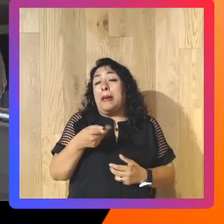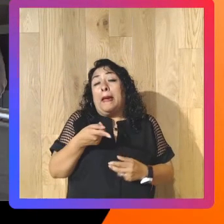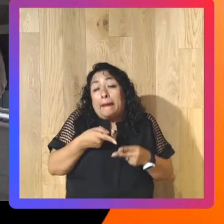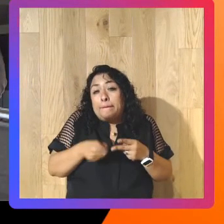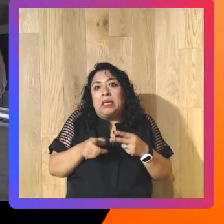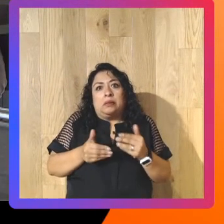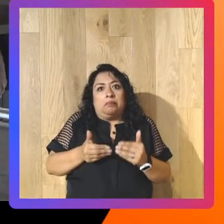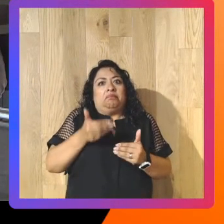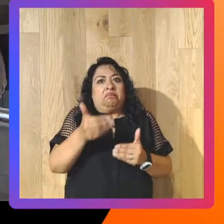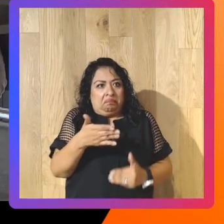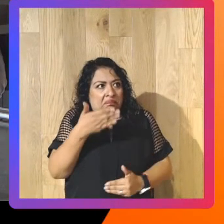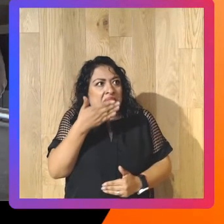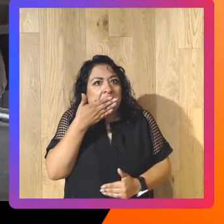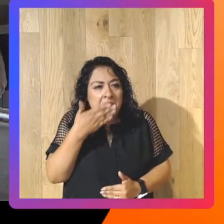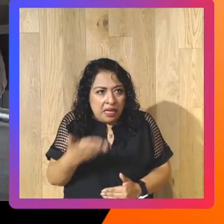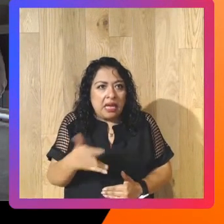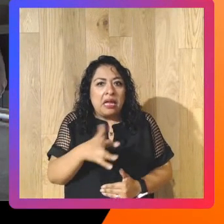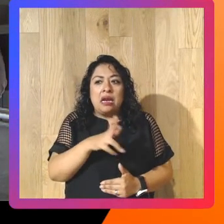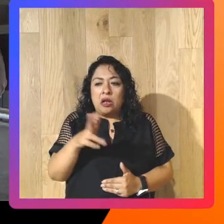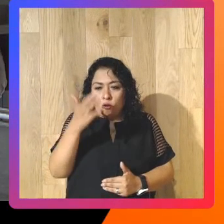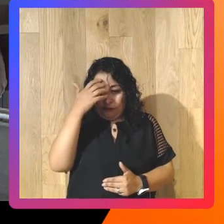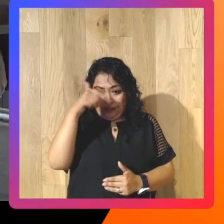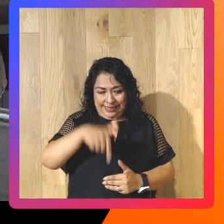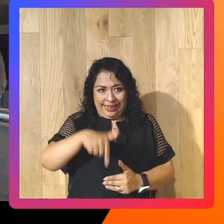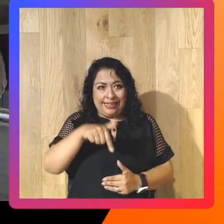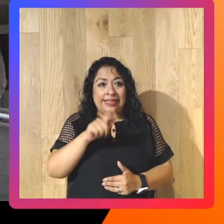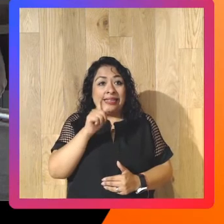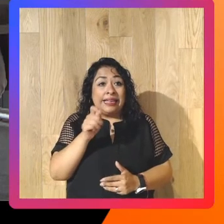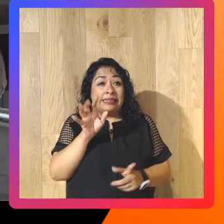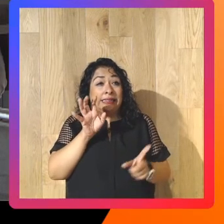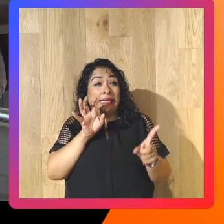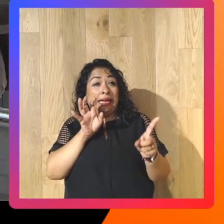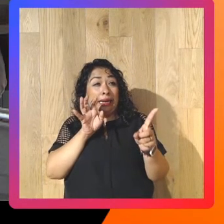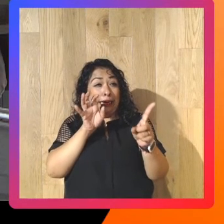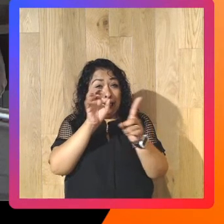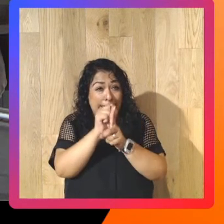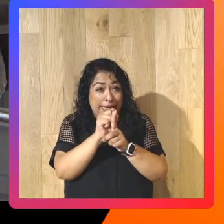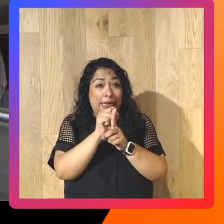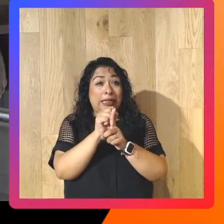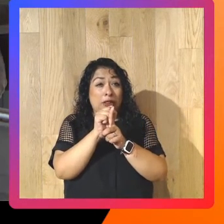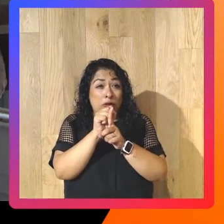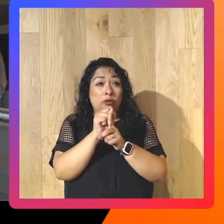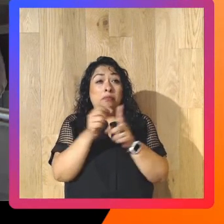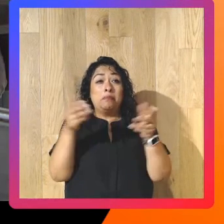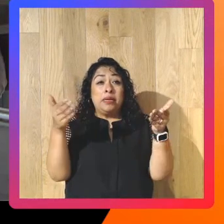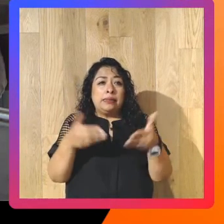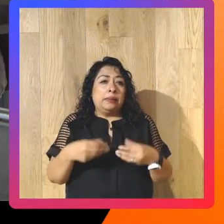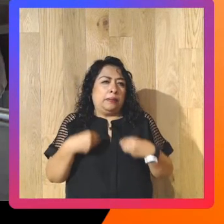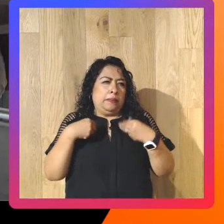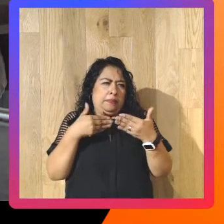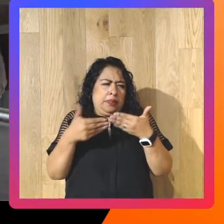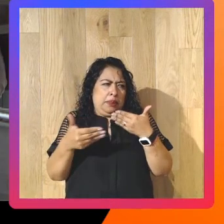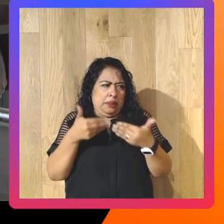paso. Yo creo que lo que estamos reconociendo aquí es que los retos que se presentan en la vida